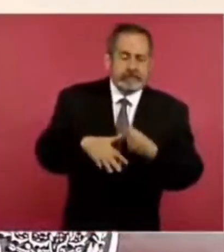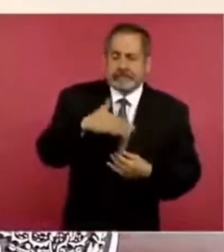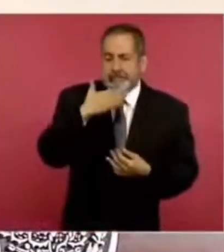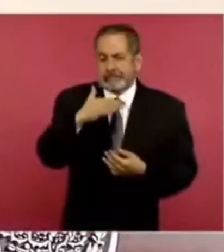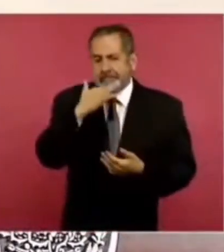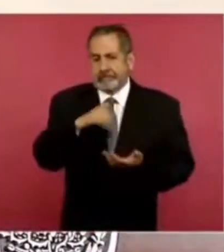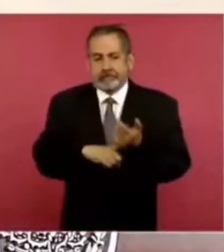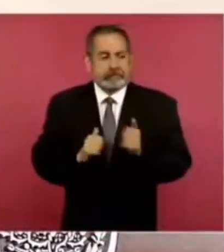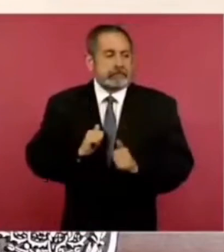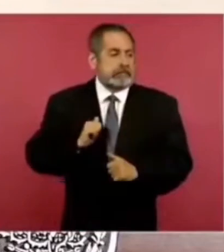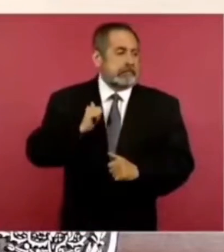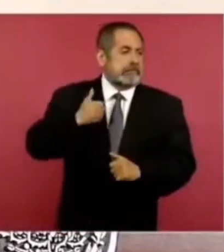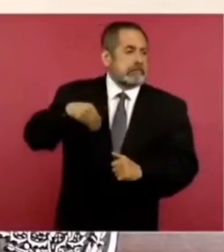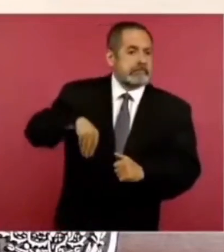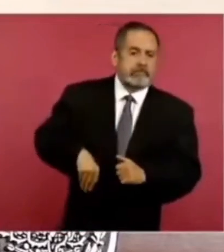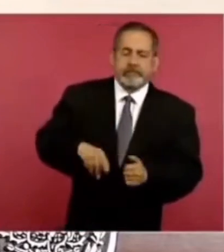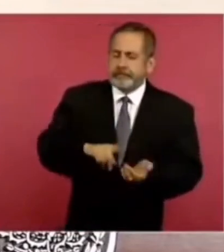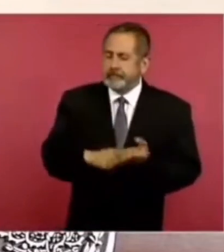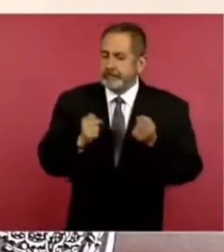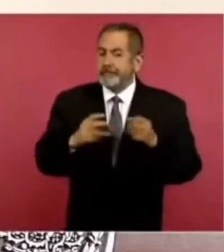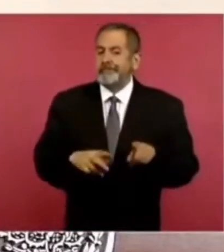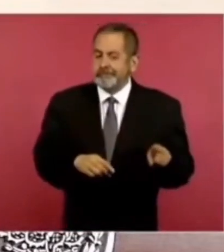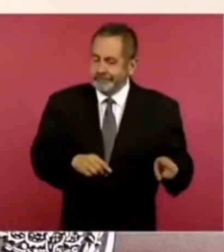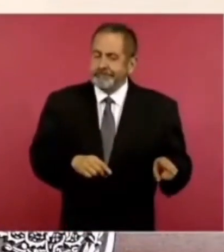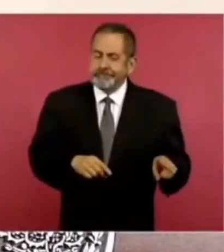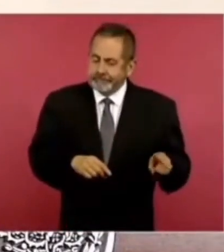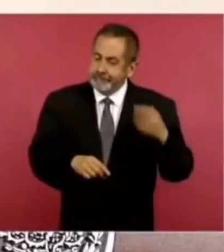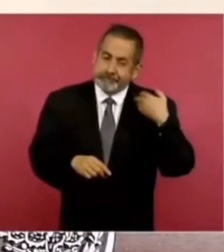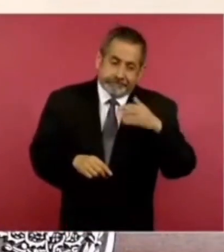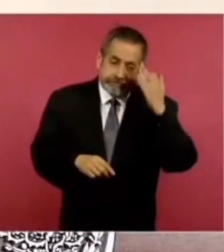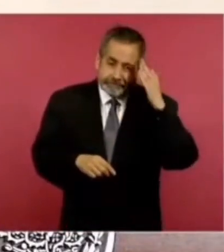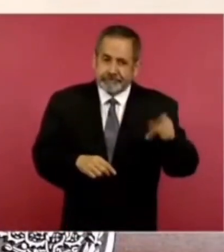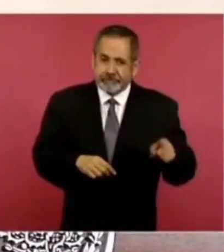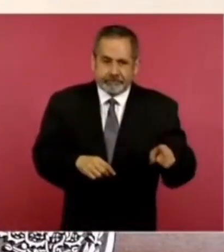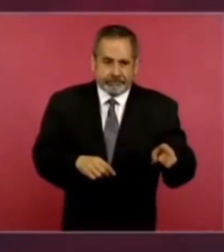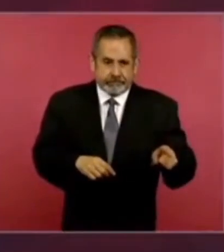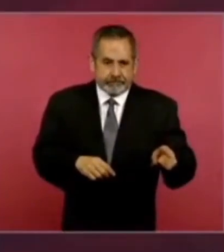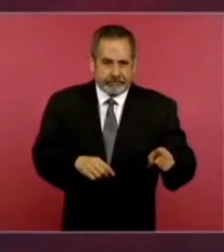que no se estableció con Cedillo